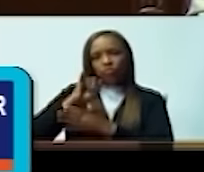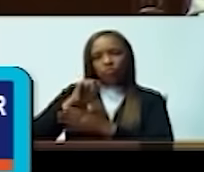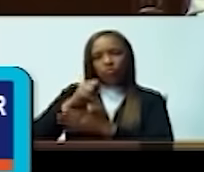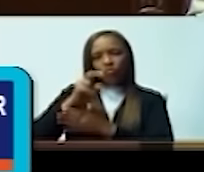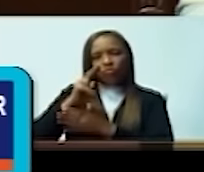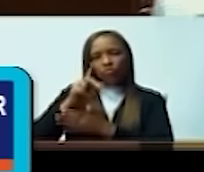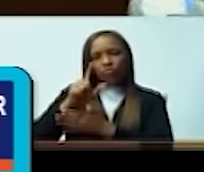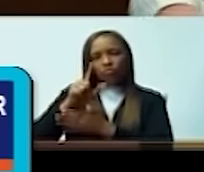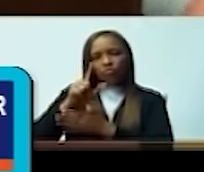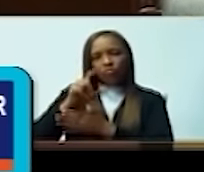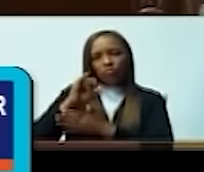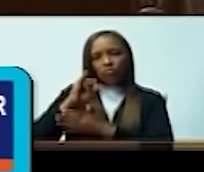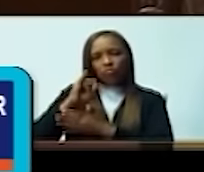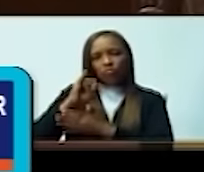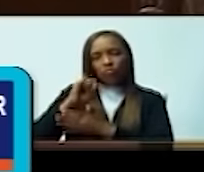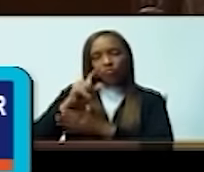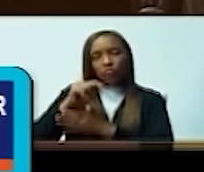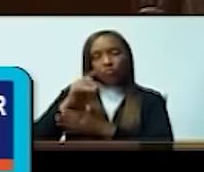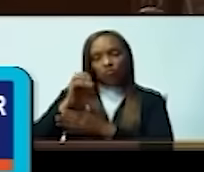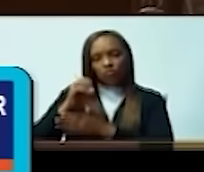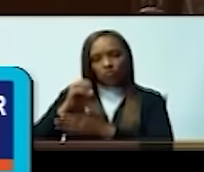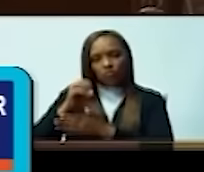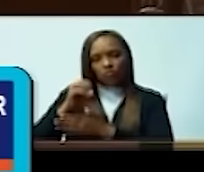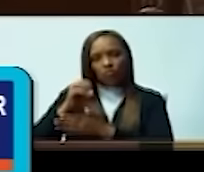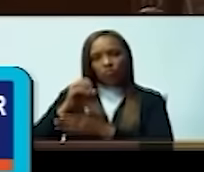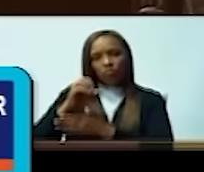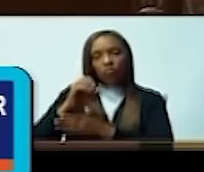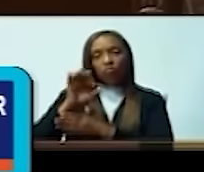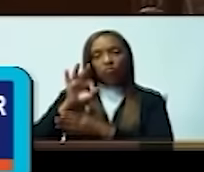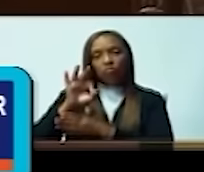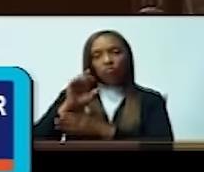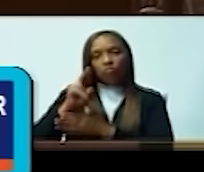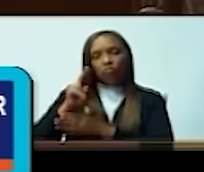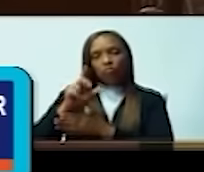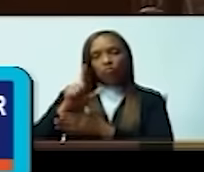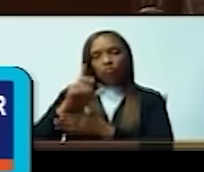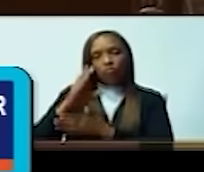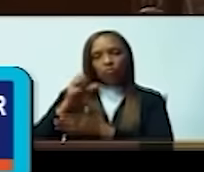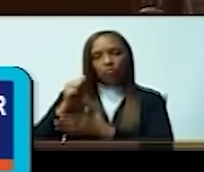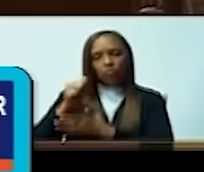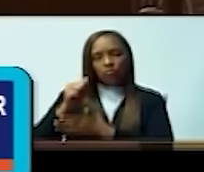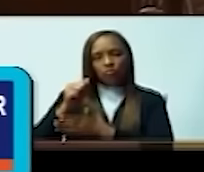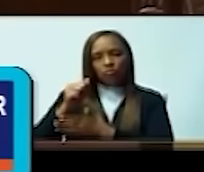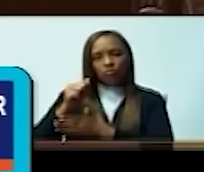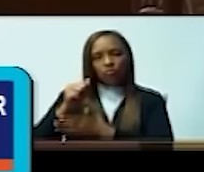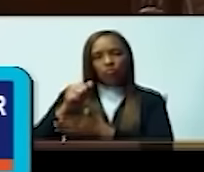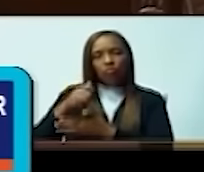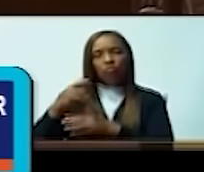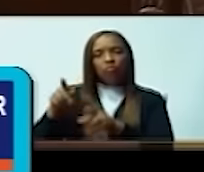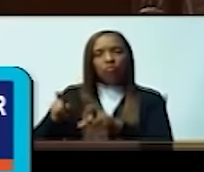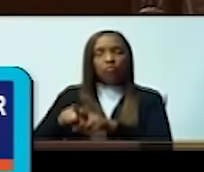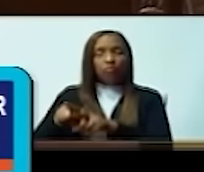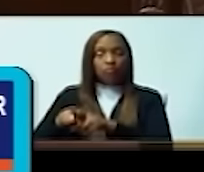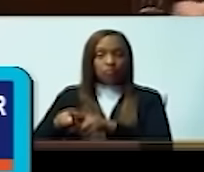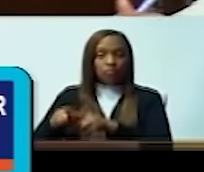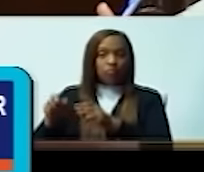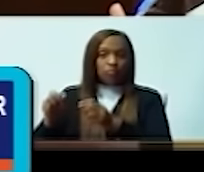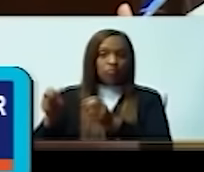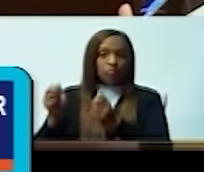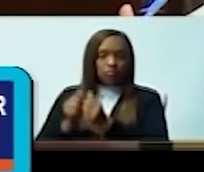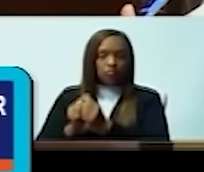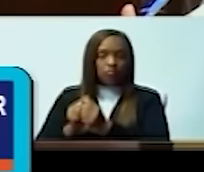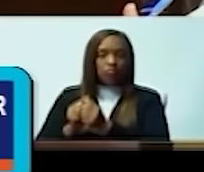Tavares, conjuntamente con el que sometió la colega que está